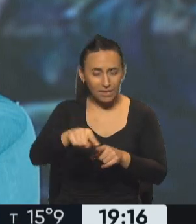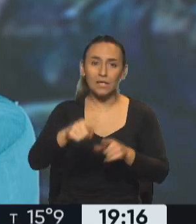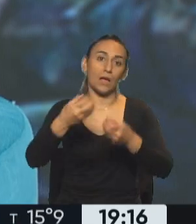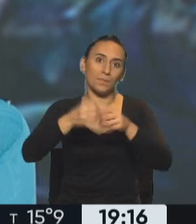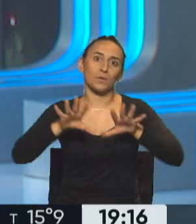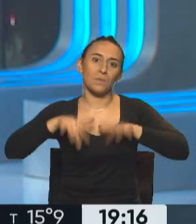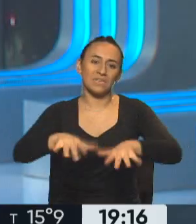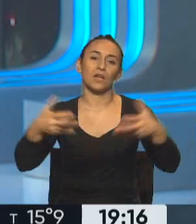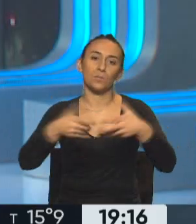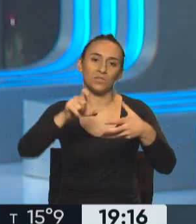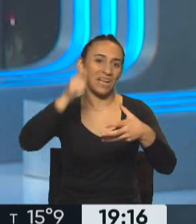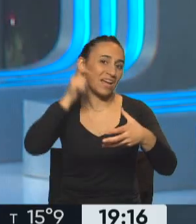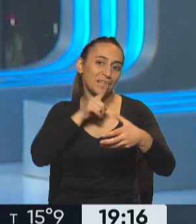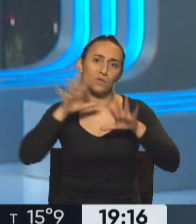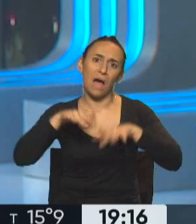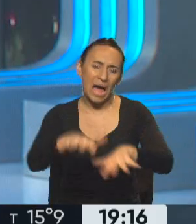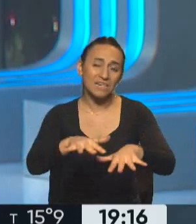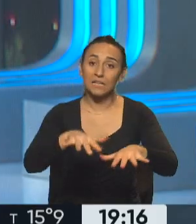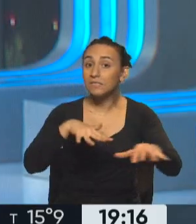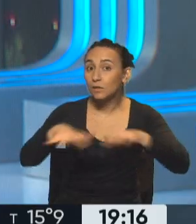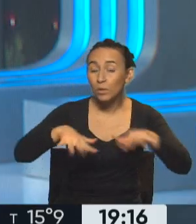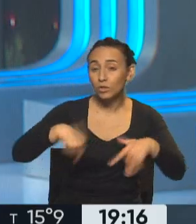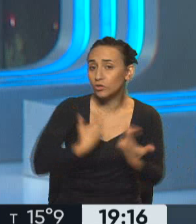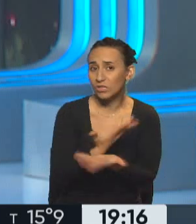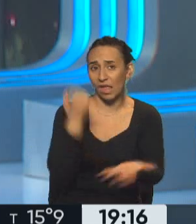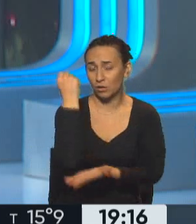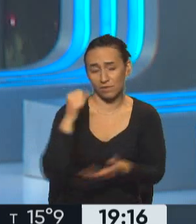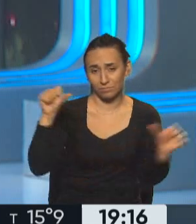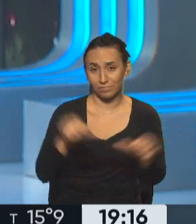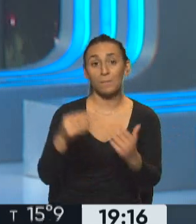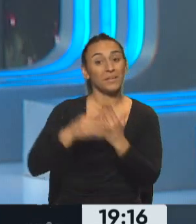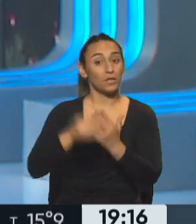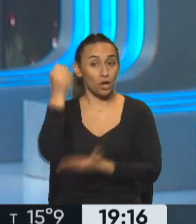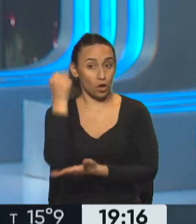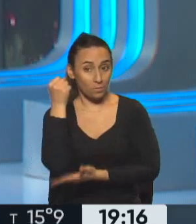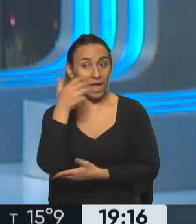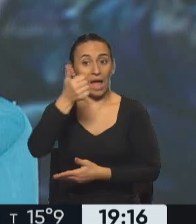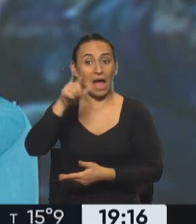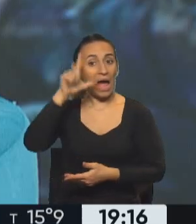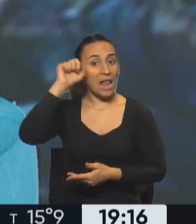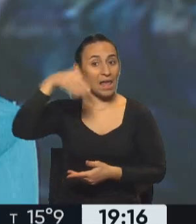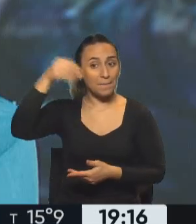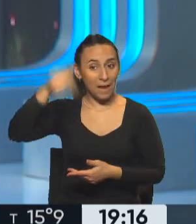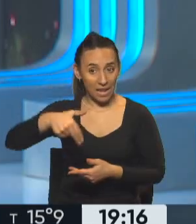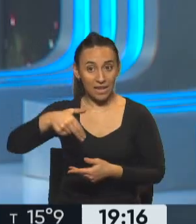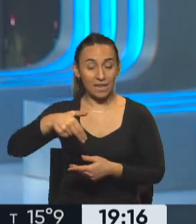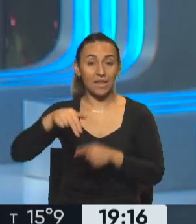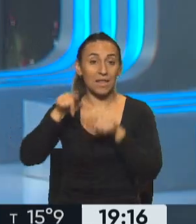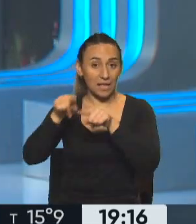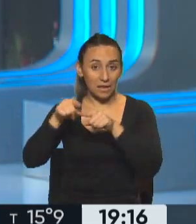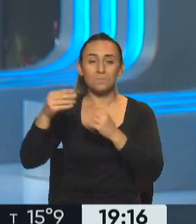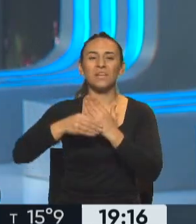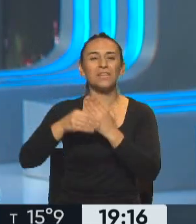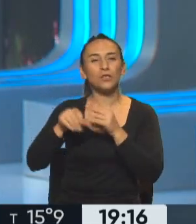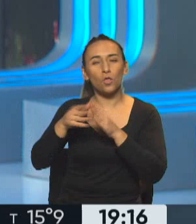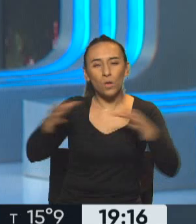Ahí tenías un ministro de Economía que era Roberto Alemán. Alemán, exactamente. Roberto Alemán, que fue el ministro de la Guerra.